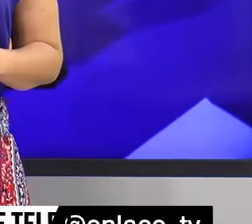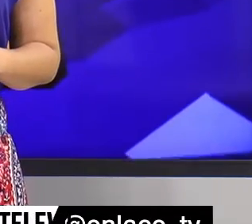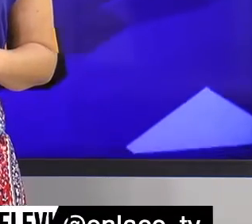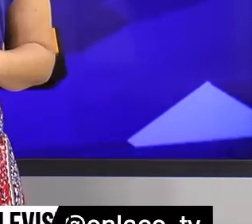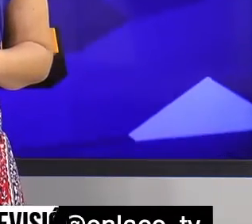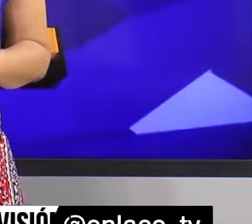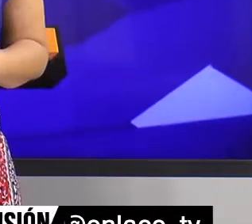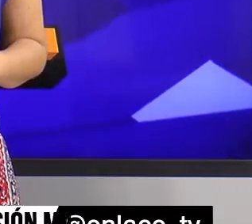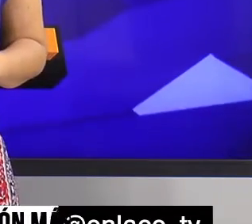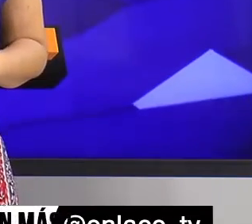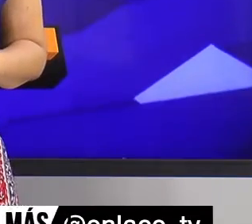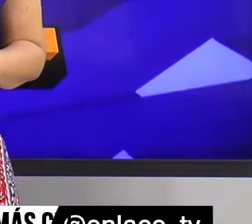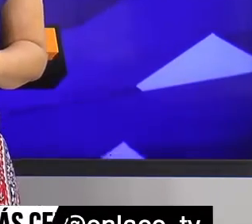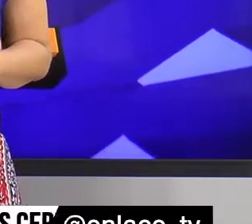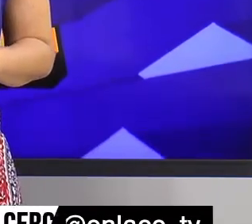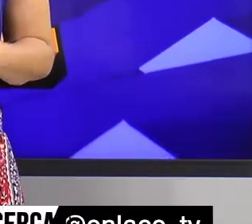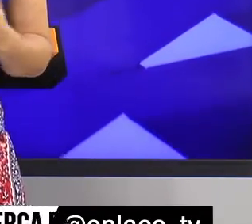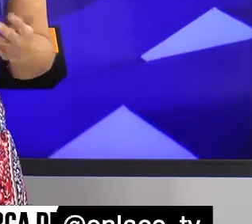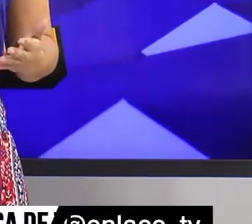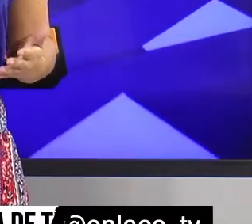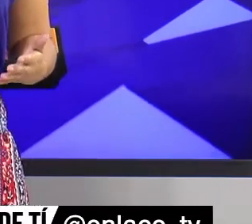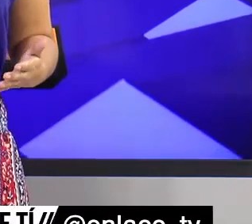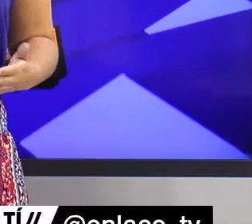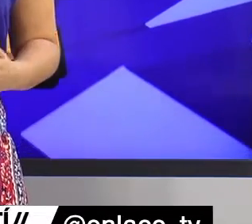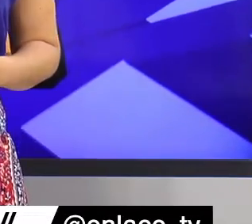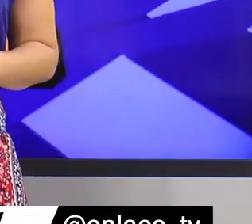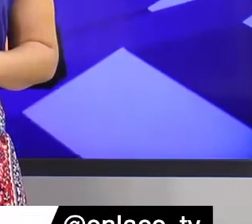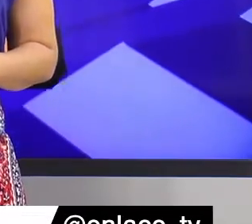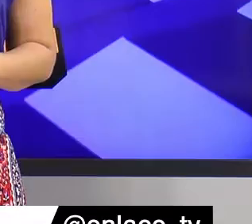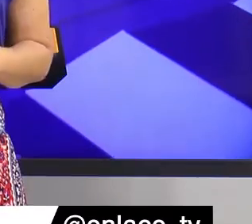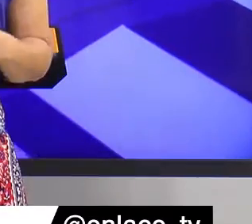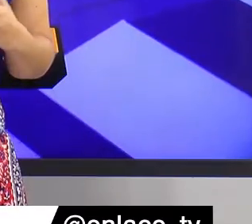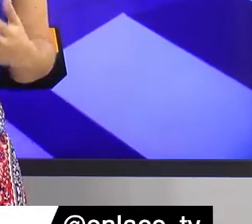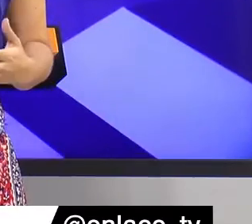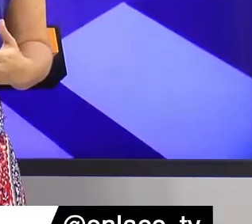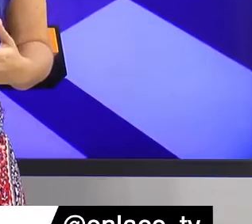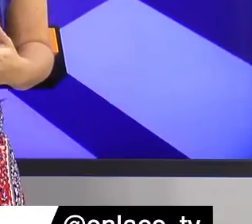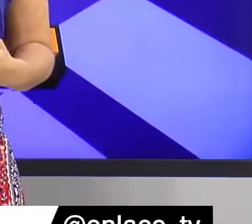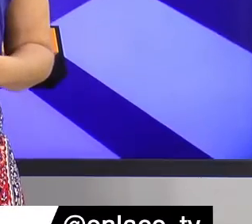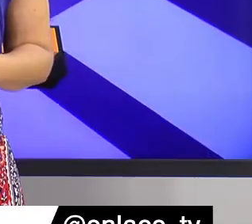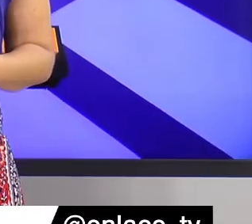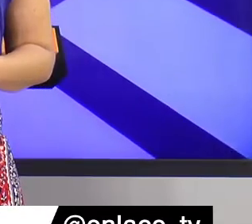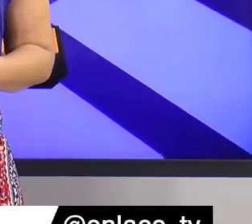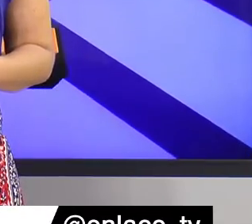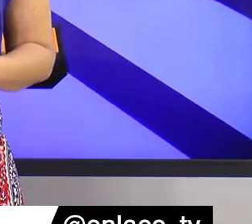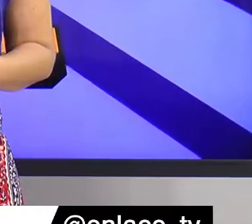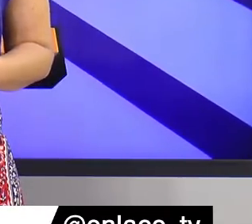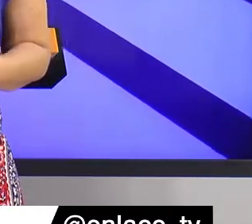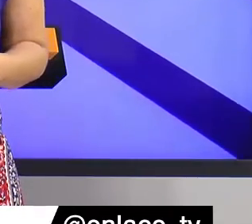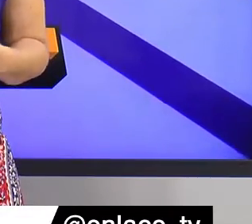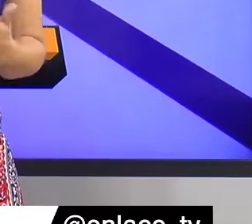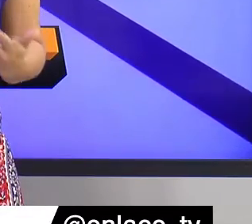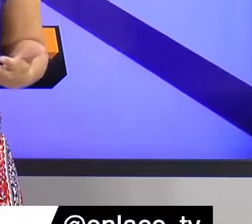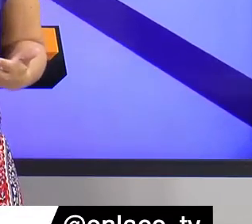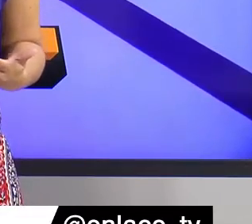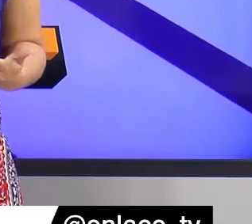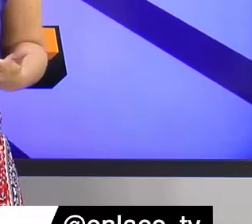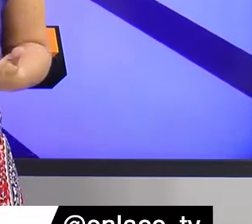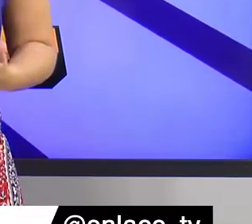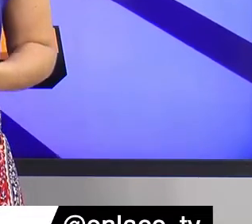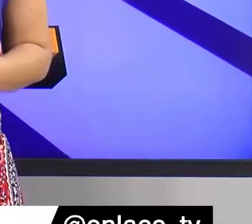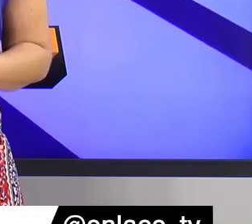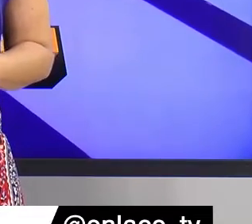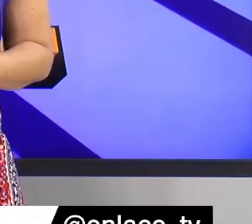en nuestra ciudad cuenta hoy su historia. Se trata de un profesor que fundó una escuela pública en Barranca Bermeja, de la cual no pudo ser